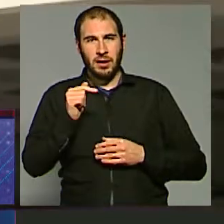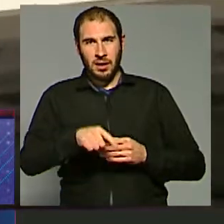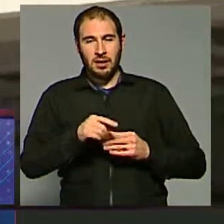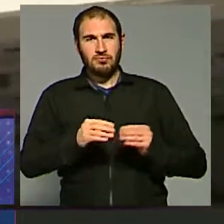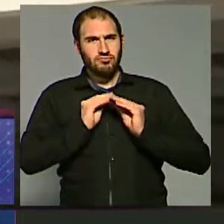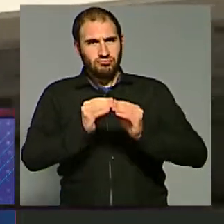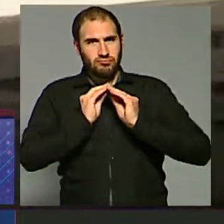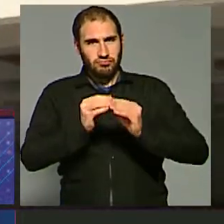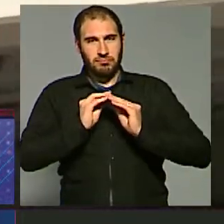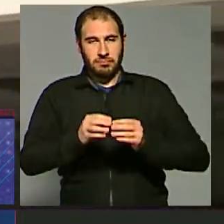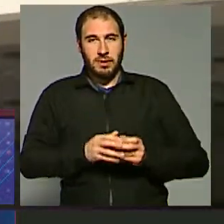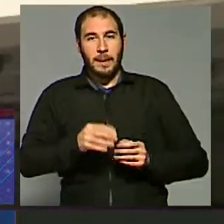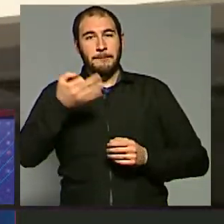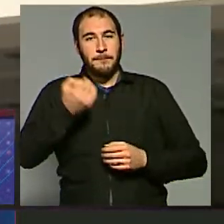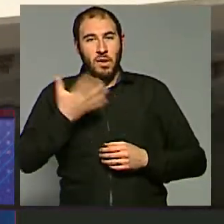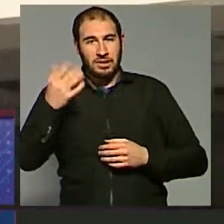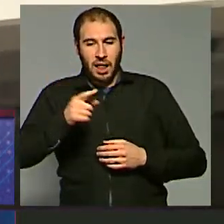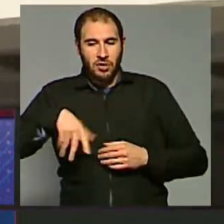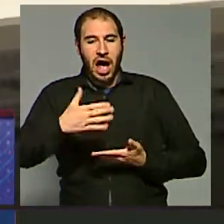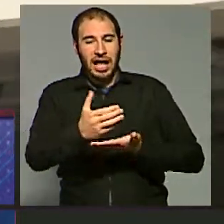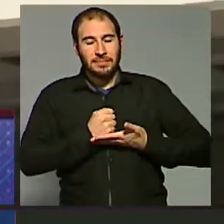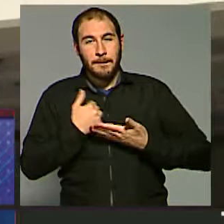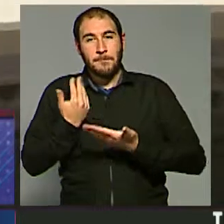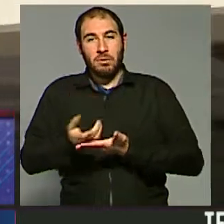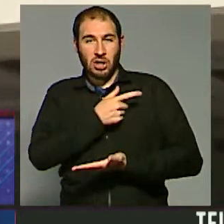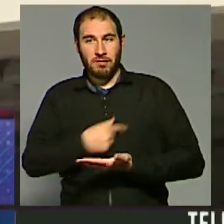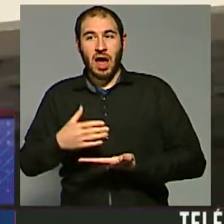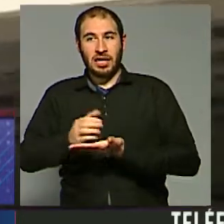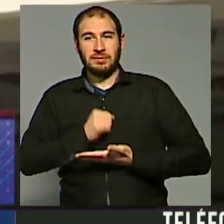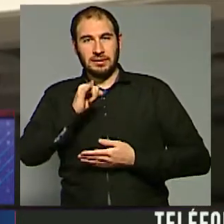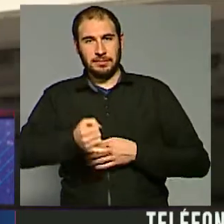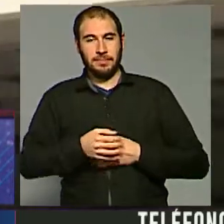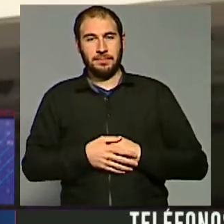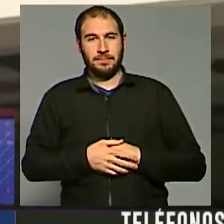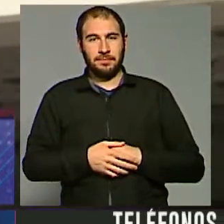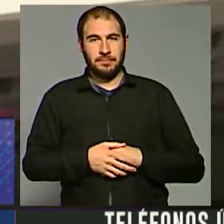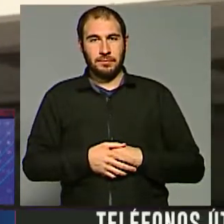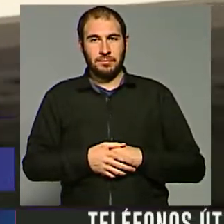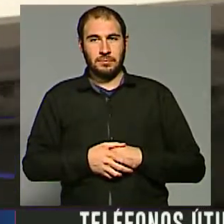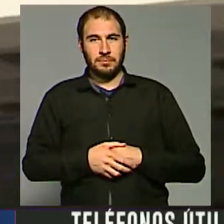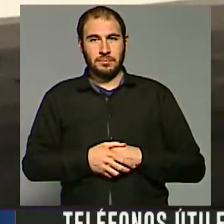intensas negociaciones, los profesionales aceptaron la propuesta del Ejecutivo Provincial.